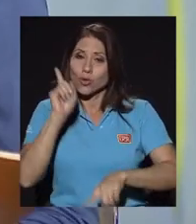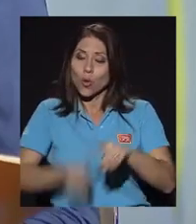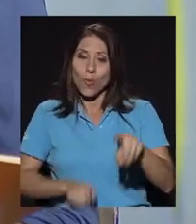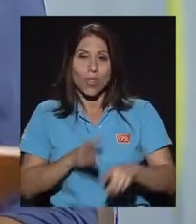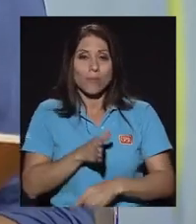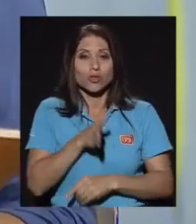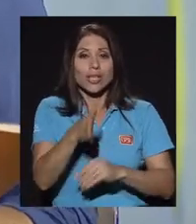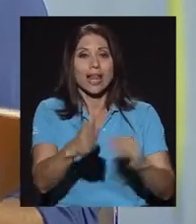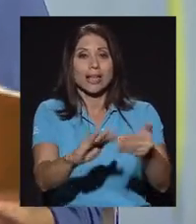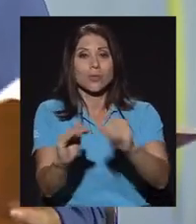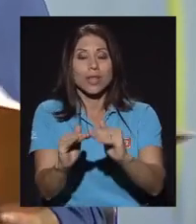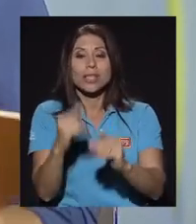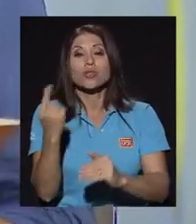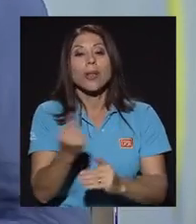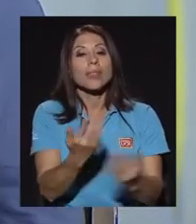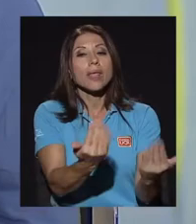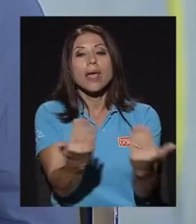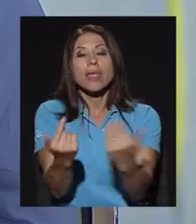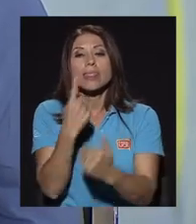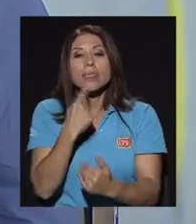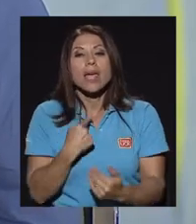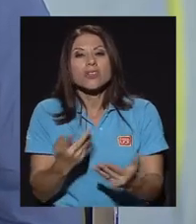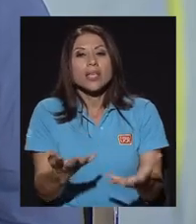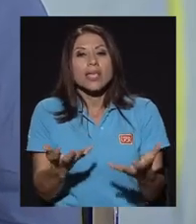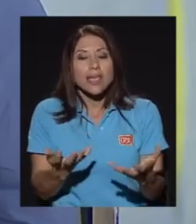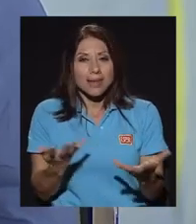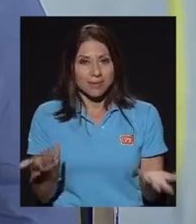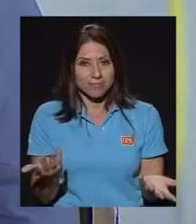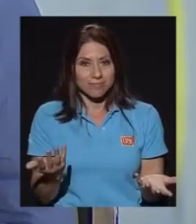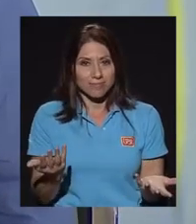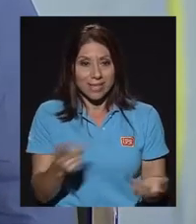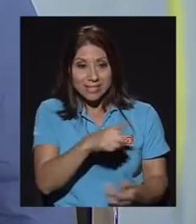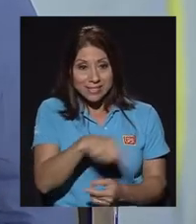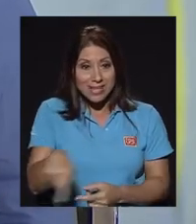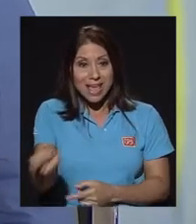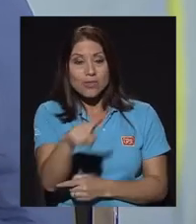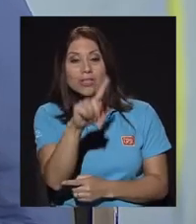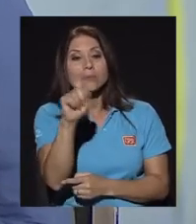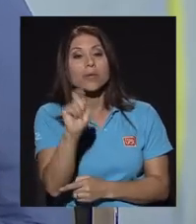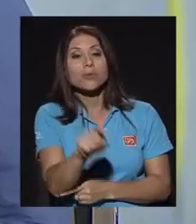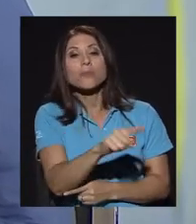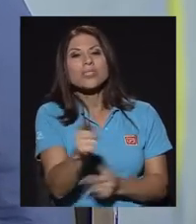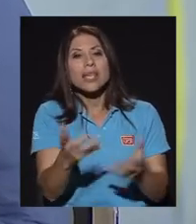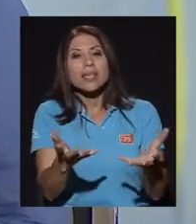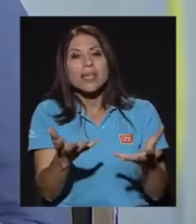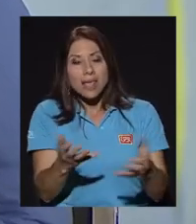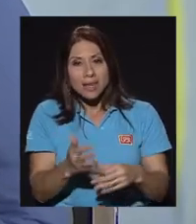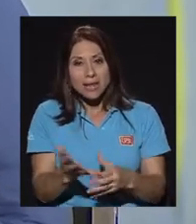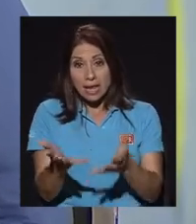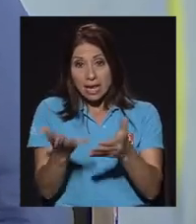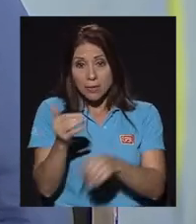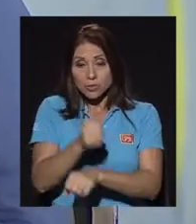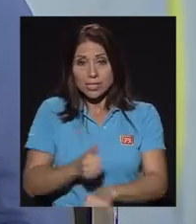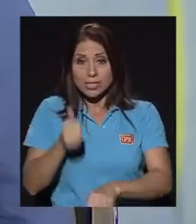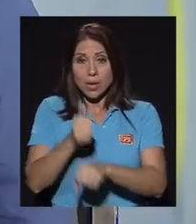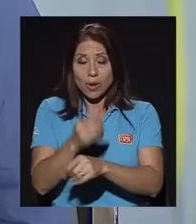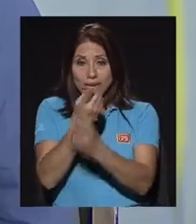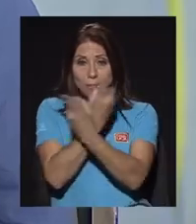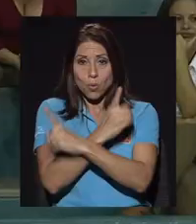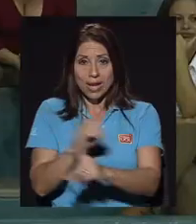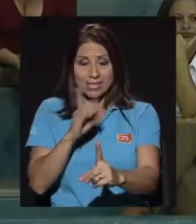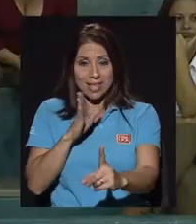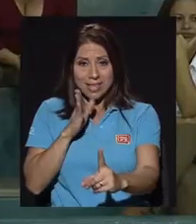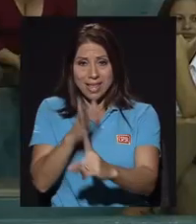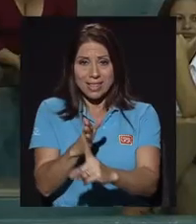solo a que nos digan qué es lo que quieren. Si le preguntamos a las comunidades qué es lo que quieren, si queremos instaurar una democracia